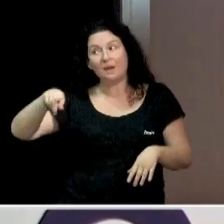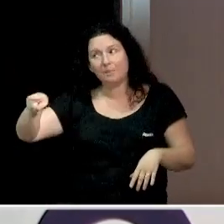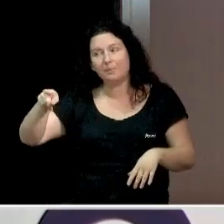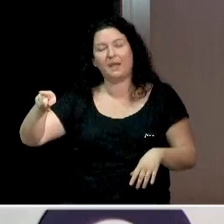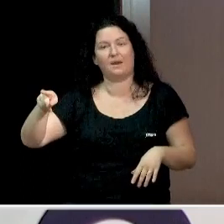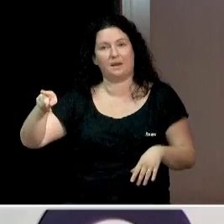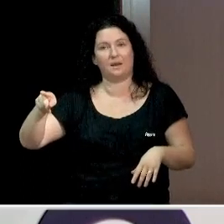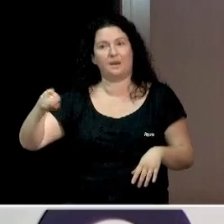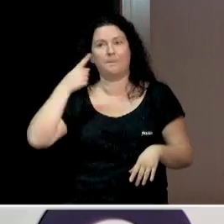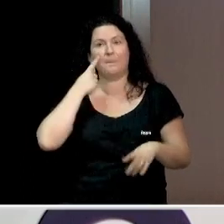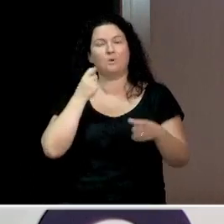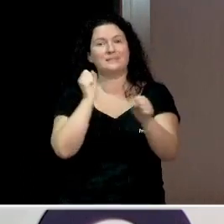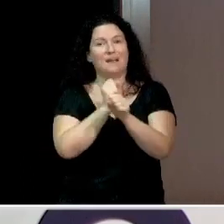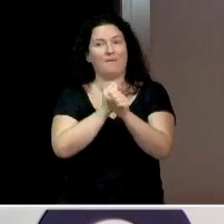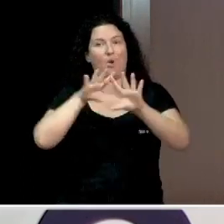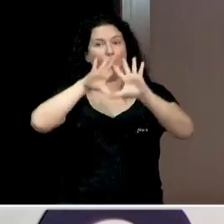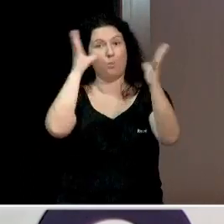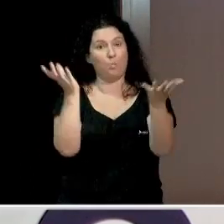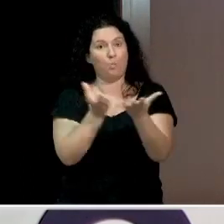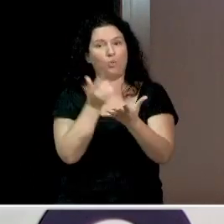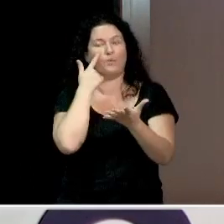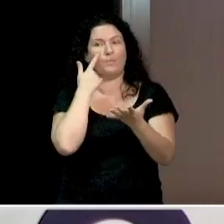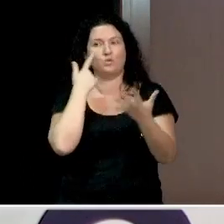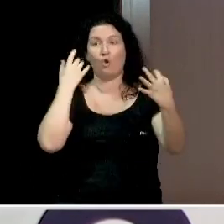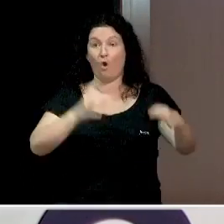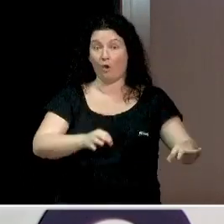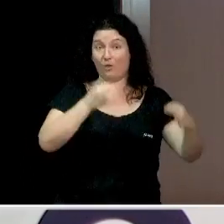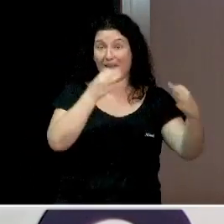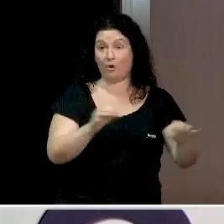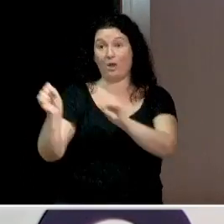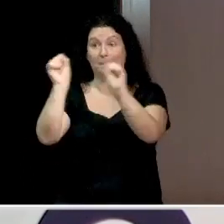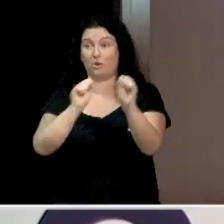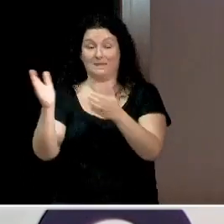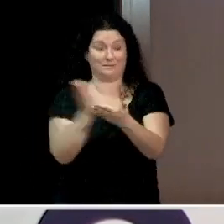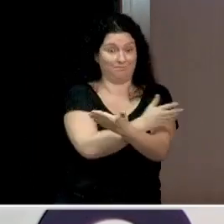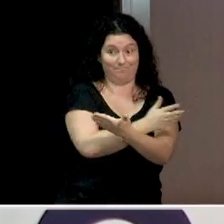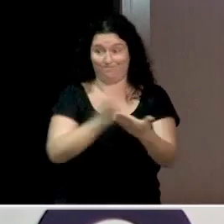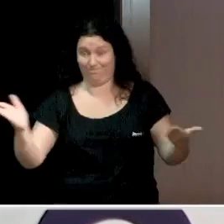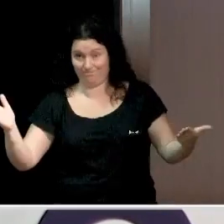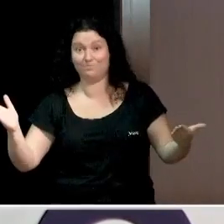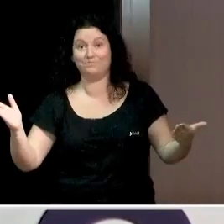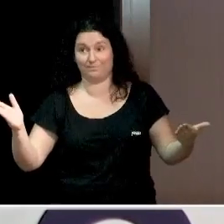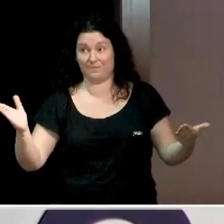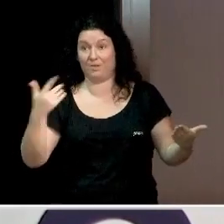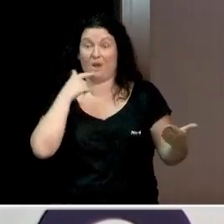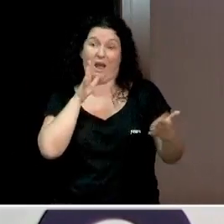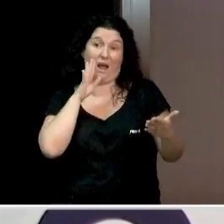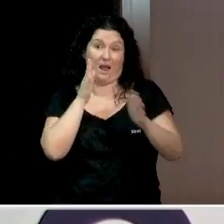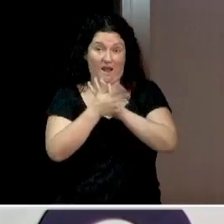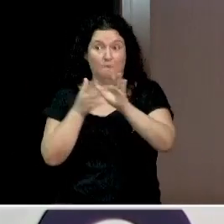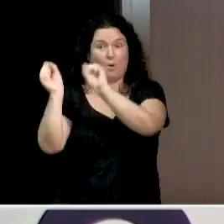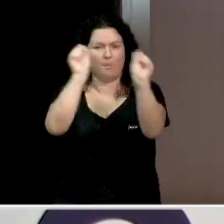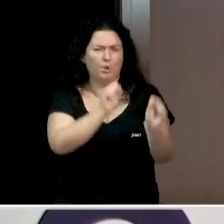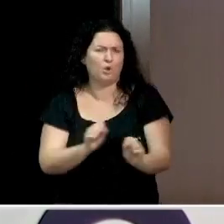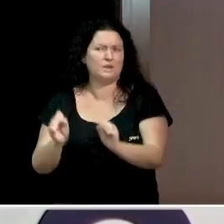del propio mercado de trabajo entre el ordinario y el protegido y en esa burbuja que les hablo yo,